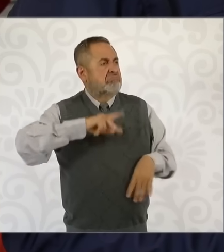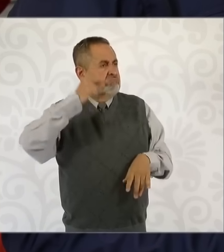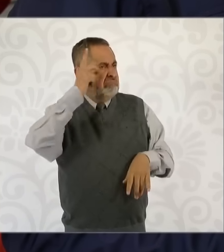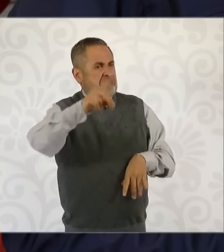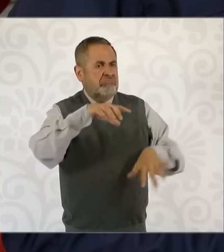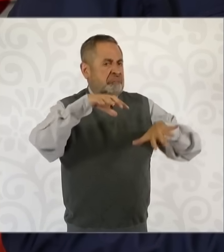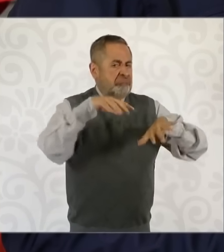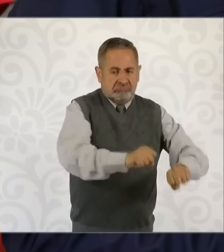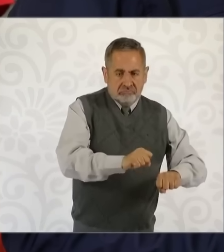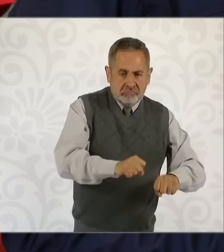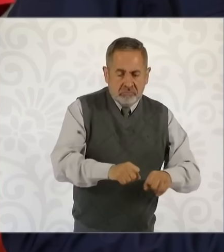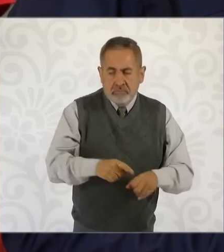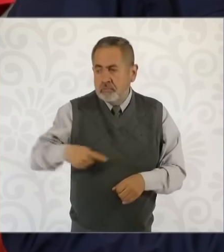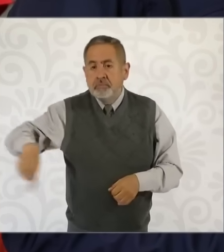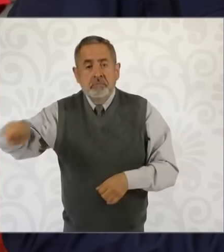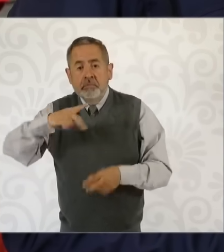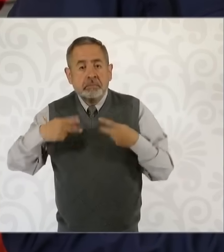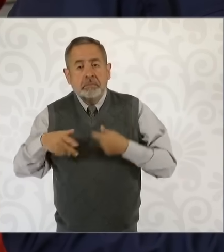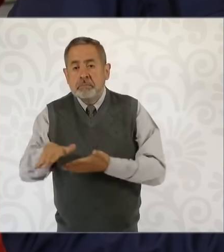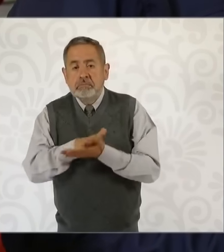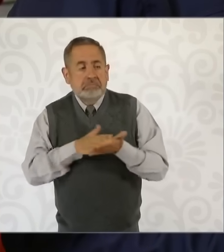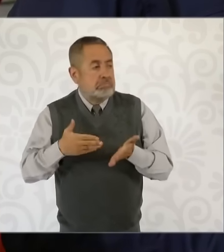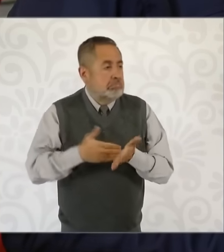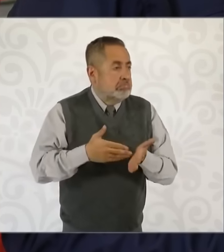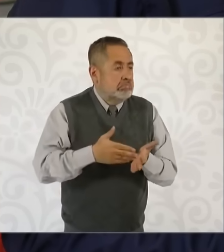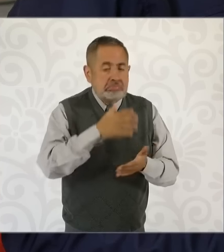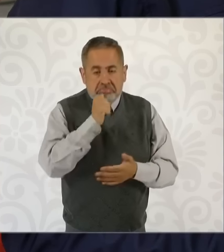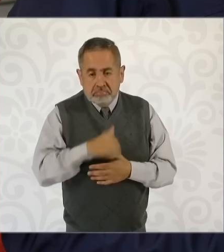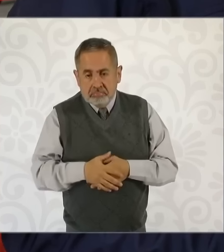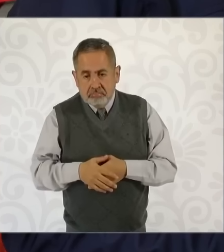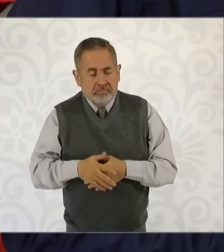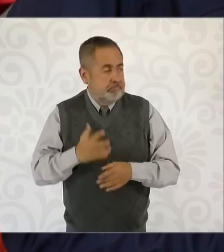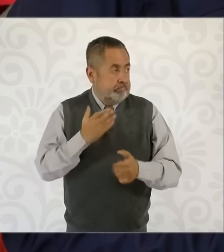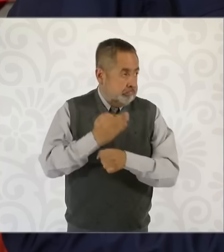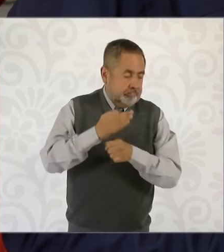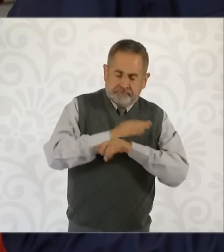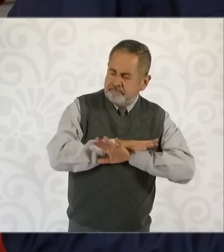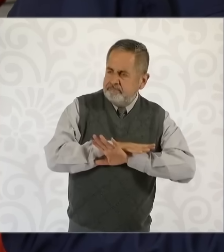por eso la gente se da a defender las playas, como ahora el acceso